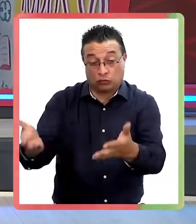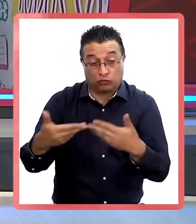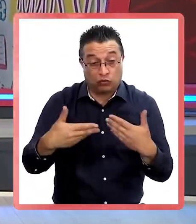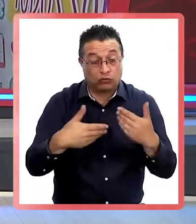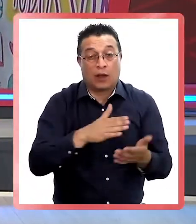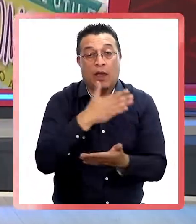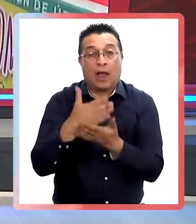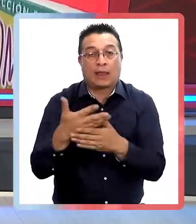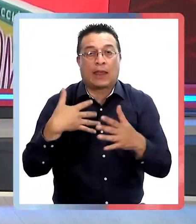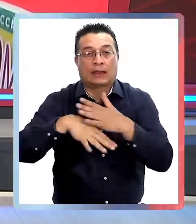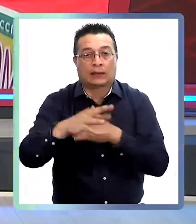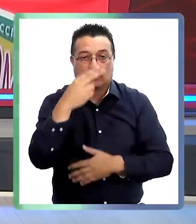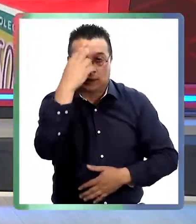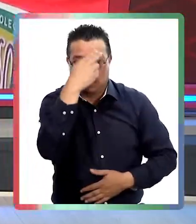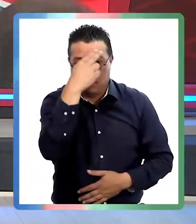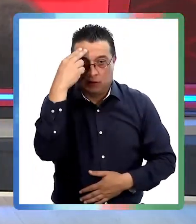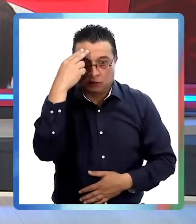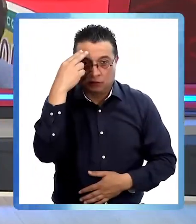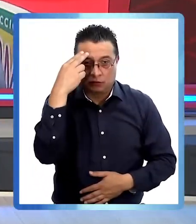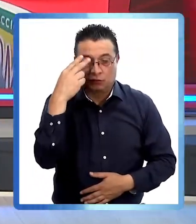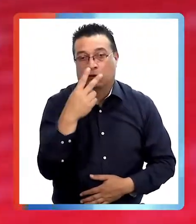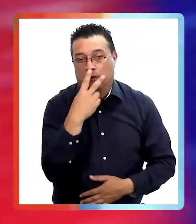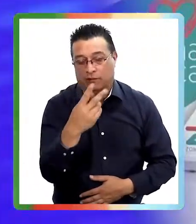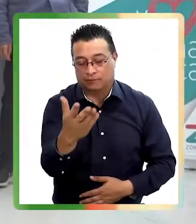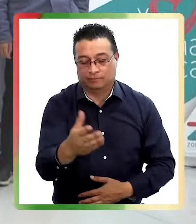el 15 de marzo. ITV Patagonia con la nota.